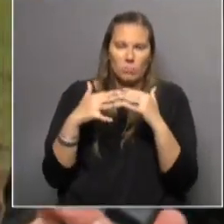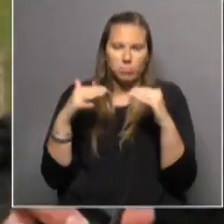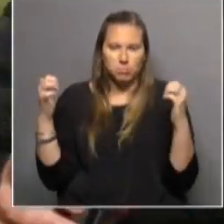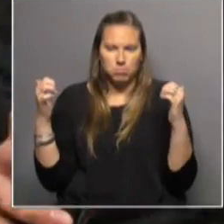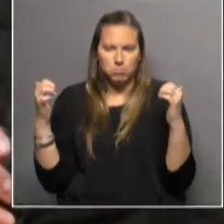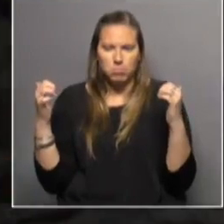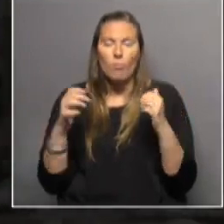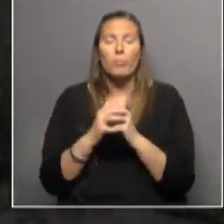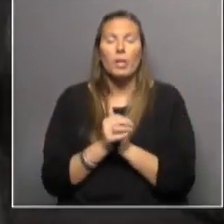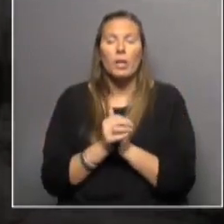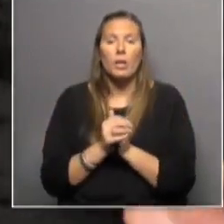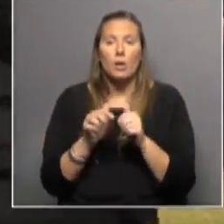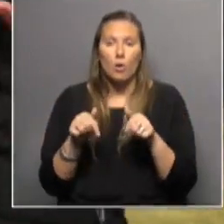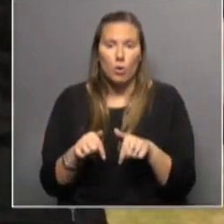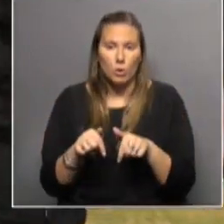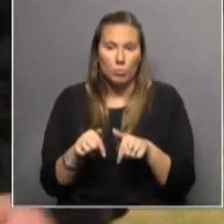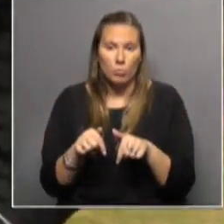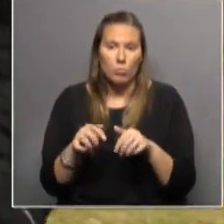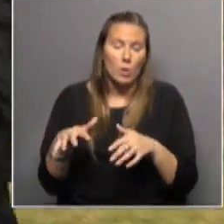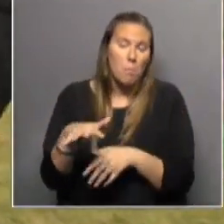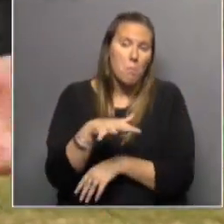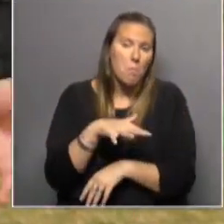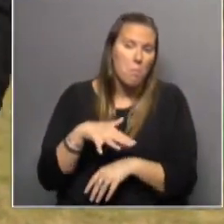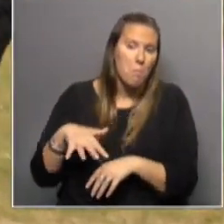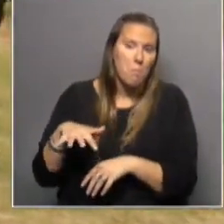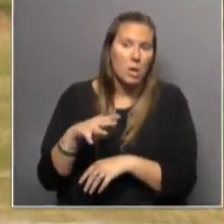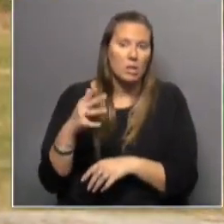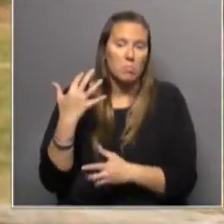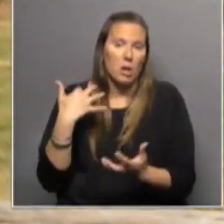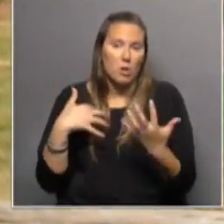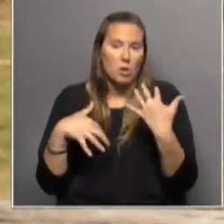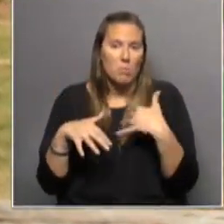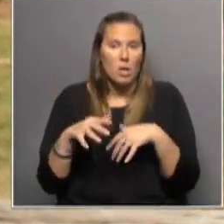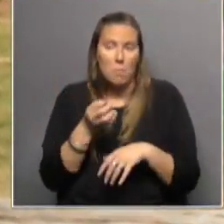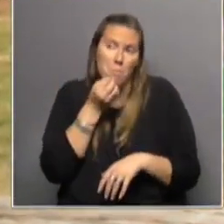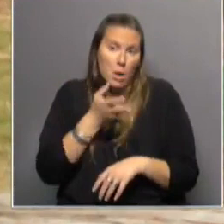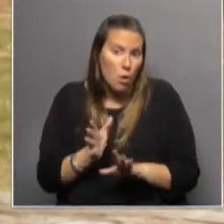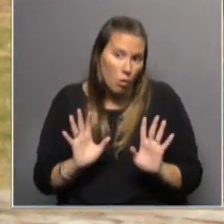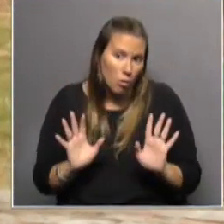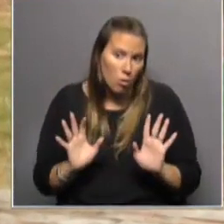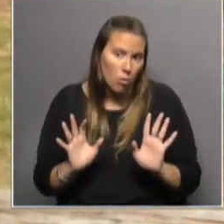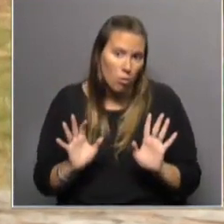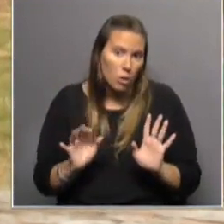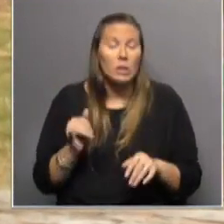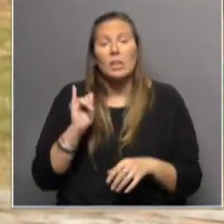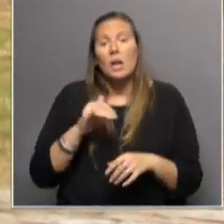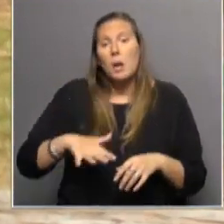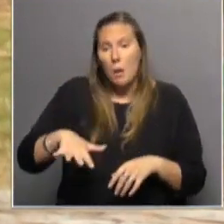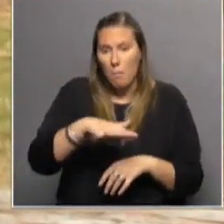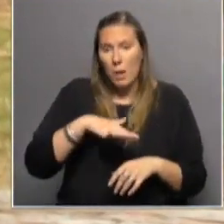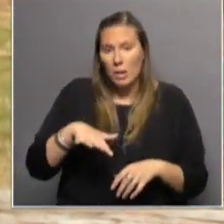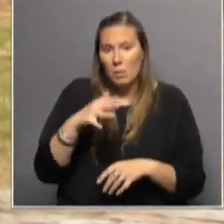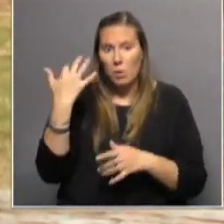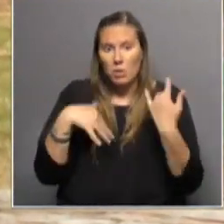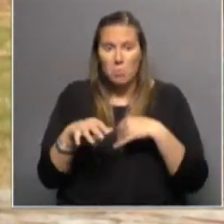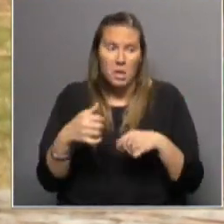O sea que, bueno, hoy digamos que el parque está para los animales en unas condiciones mejores, ¿no? Sí, el parque para los animales